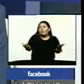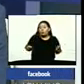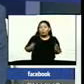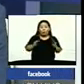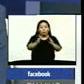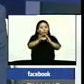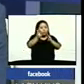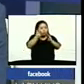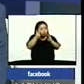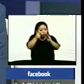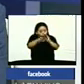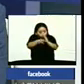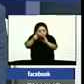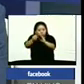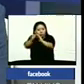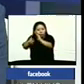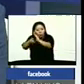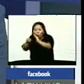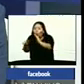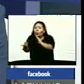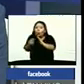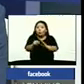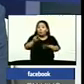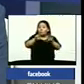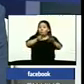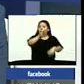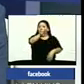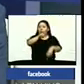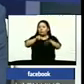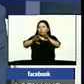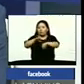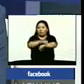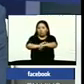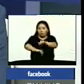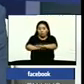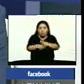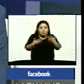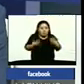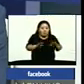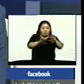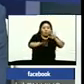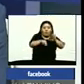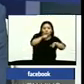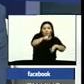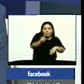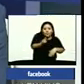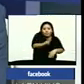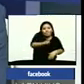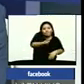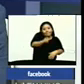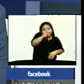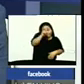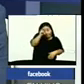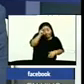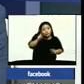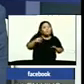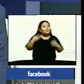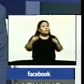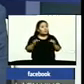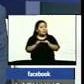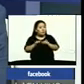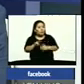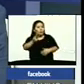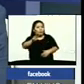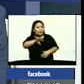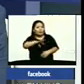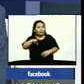operativo que dejó por lo menos 39 capturas, entre estos 11 elementos de la Policía Nacional Civil. Además, se detuvo a dos familiares